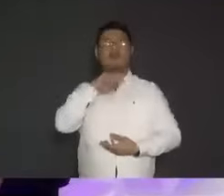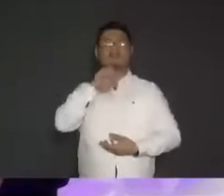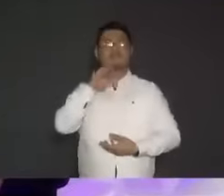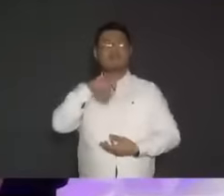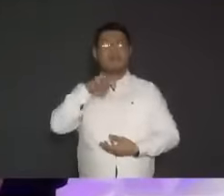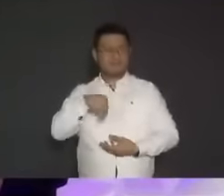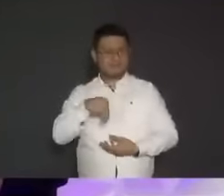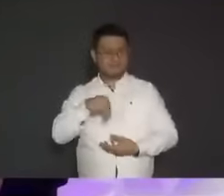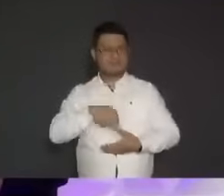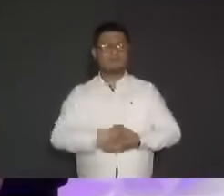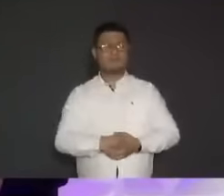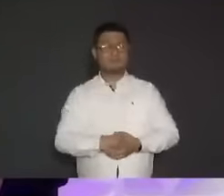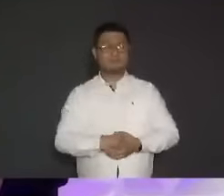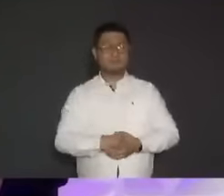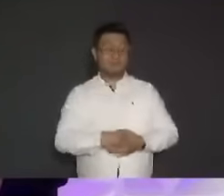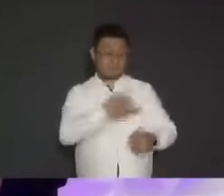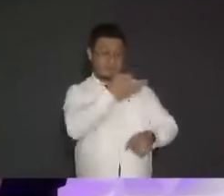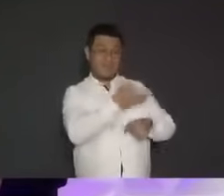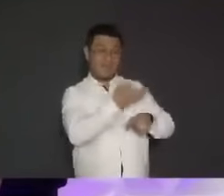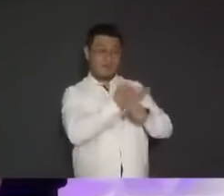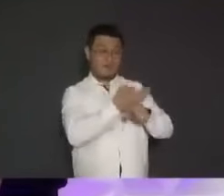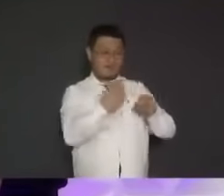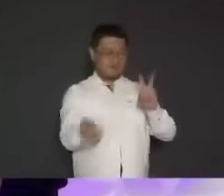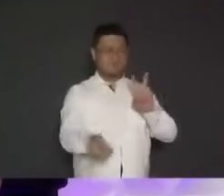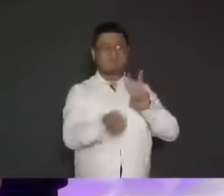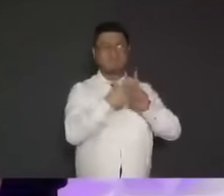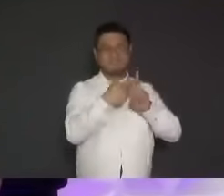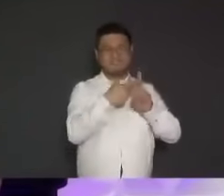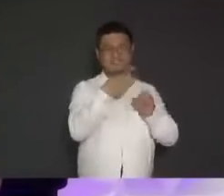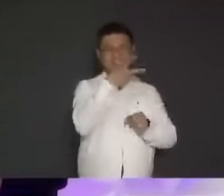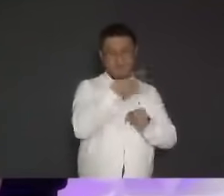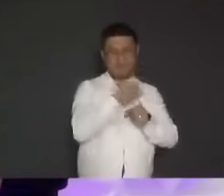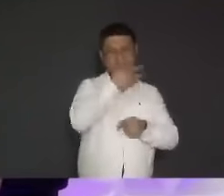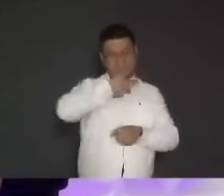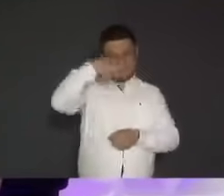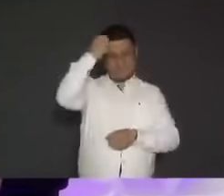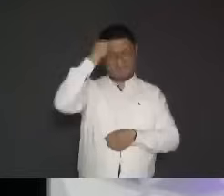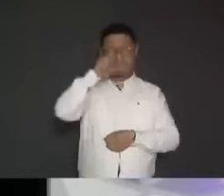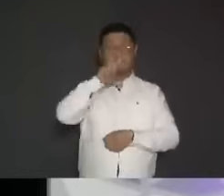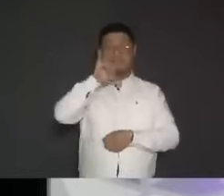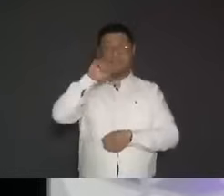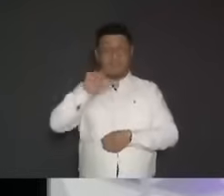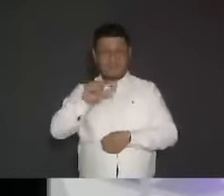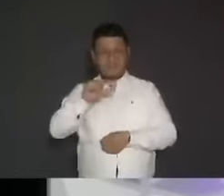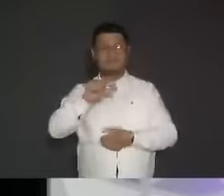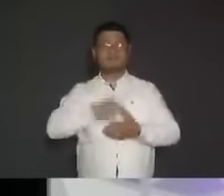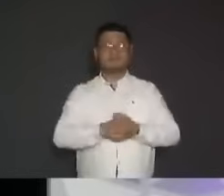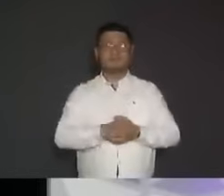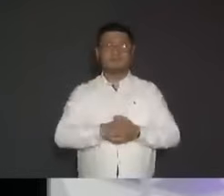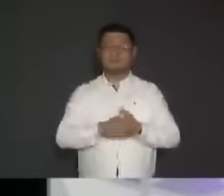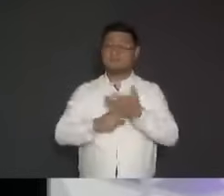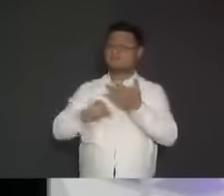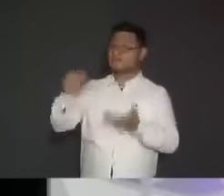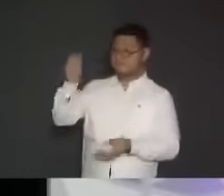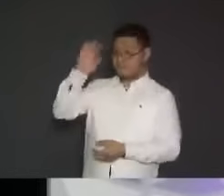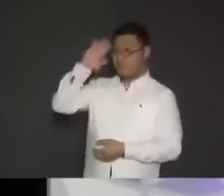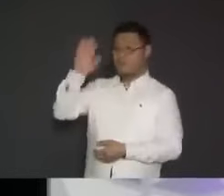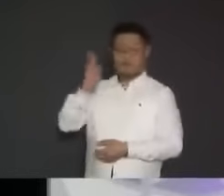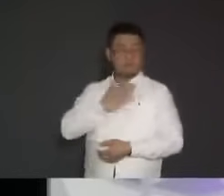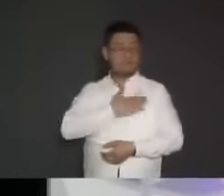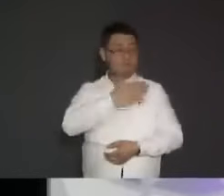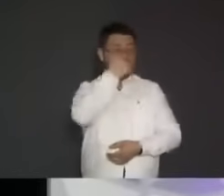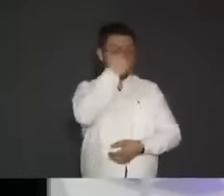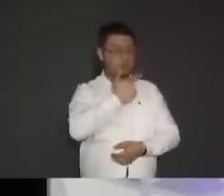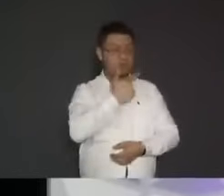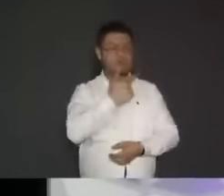Turno de escuchar a la candidata por Movimiento Ciudadano, Vida Gómez Herrera. Buenas noches, me llamo Vida